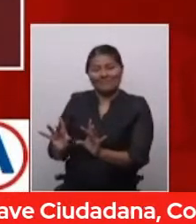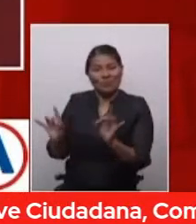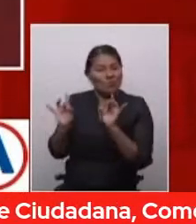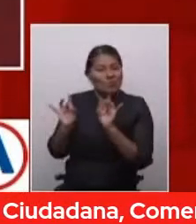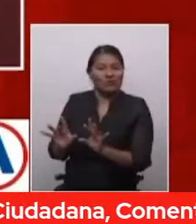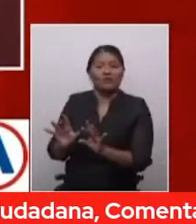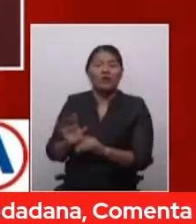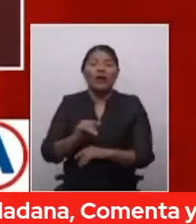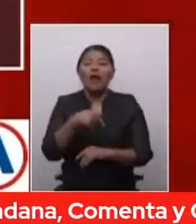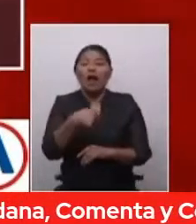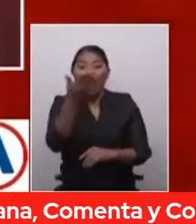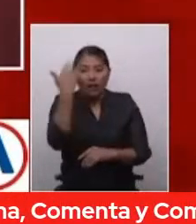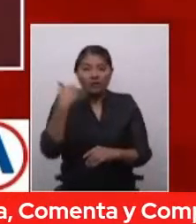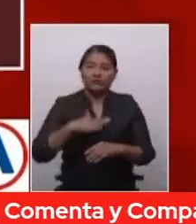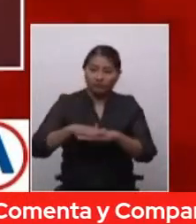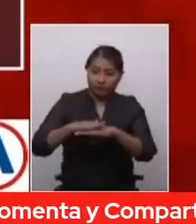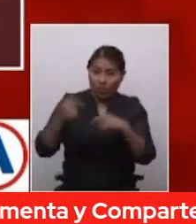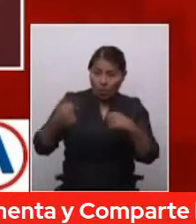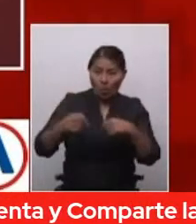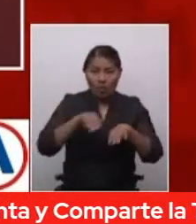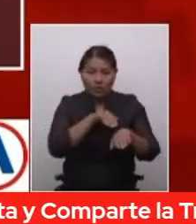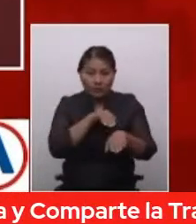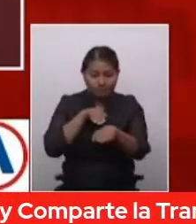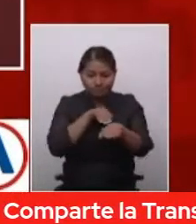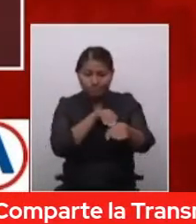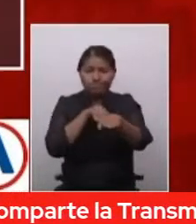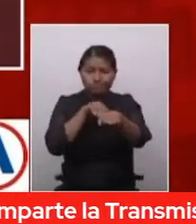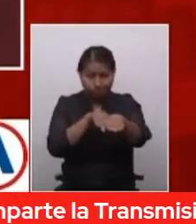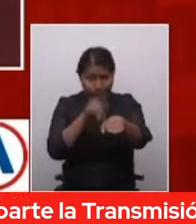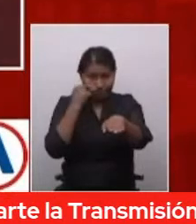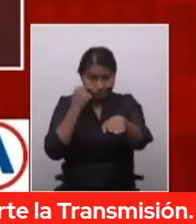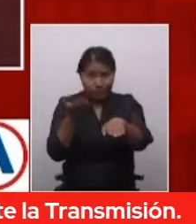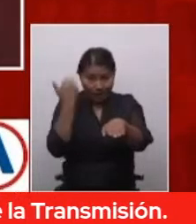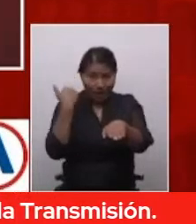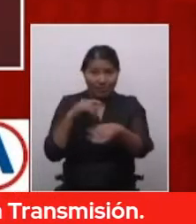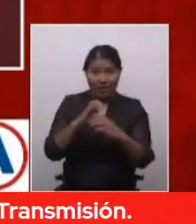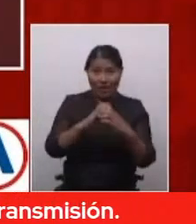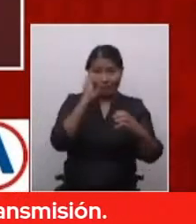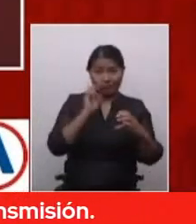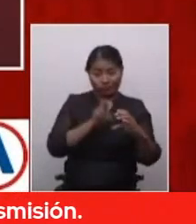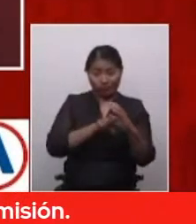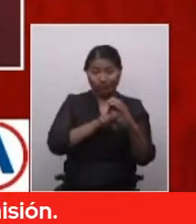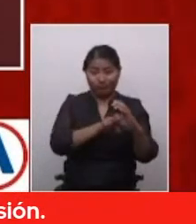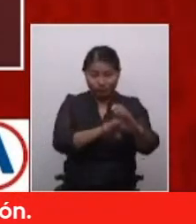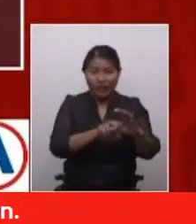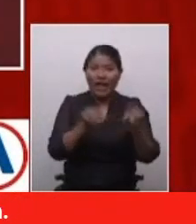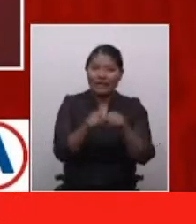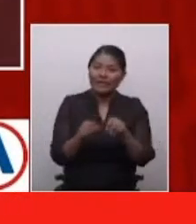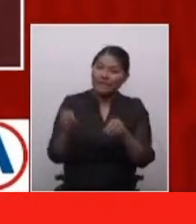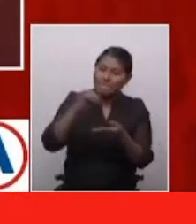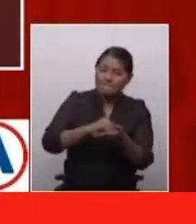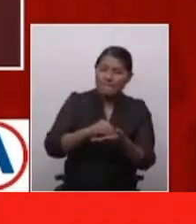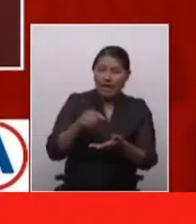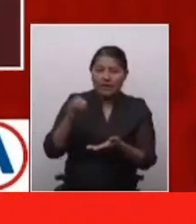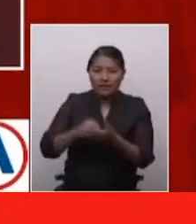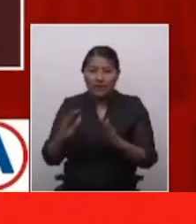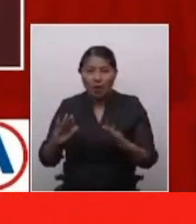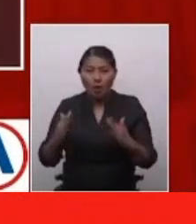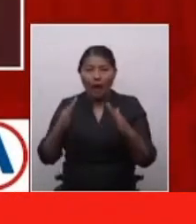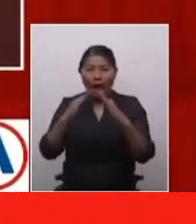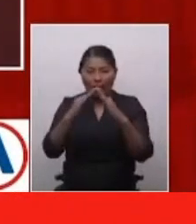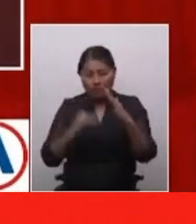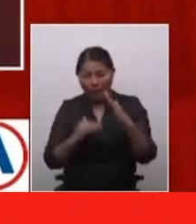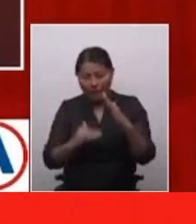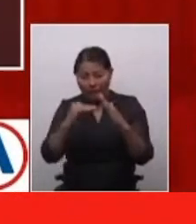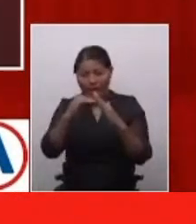nosotros, liderando el tránsito de Lima, te decía en el bloque anterior, vamos a invertir esta pirámide, porque